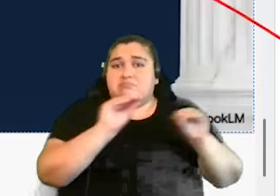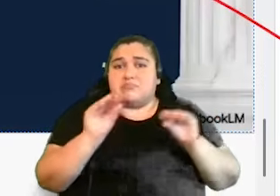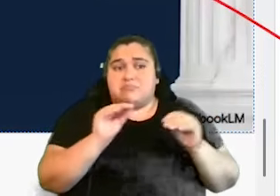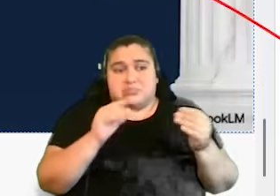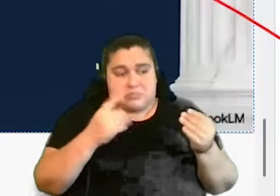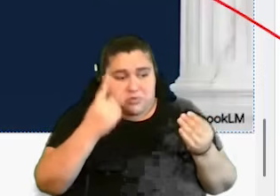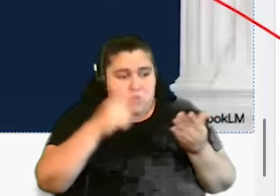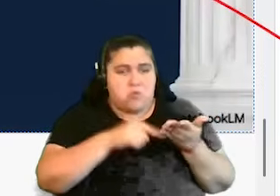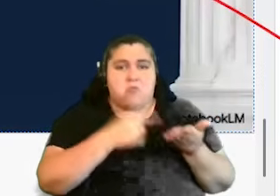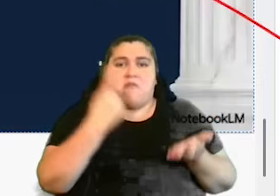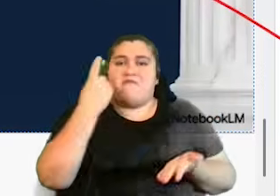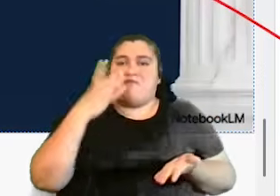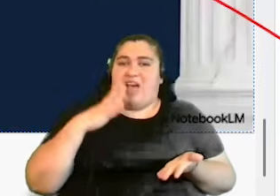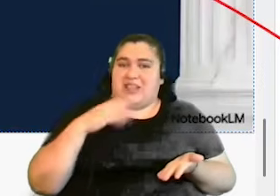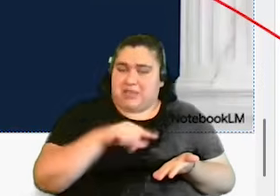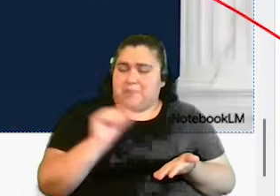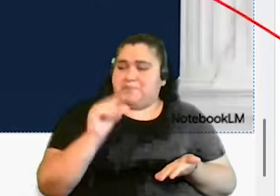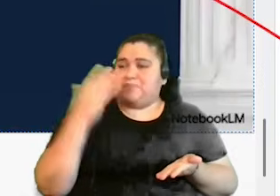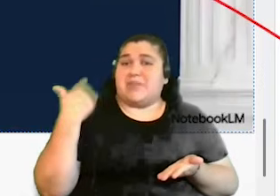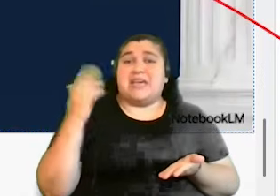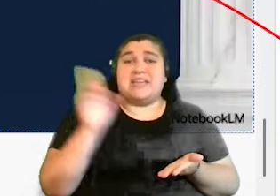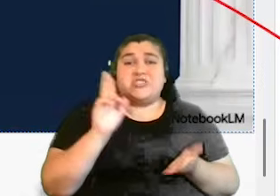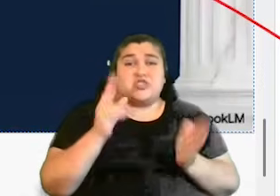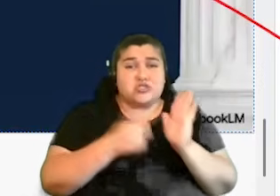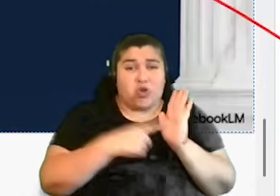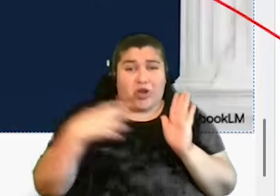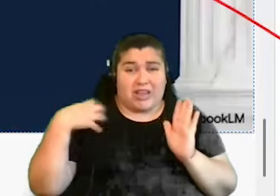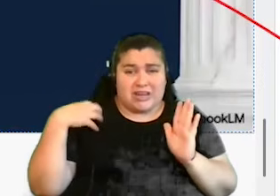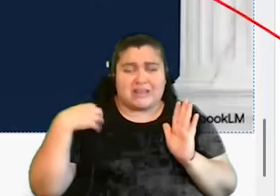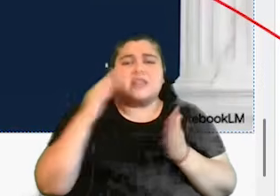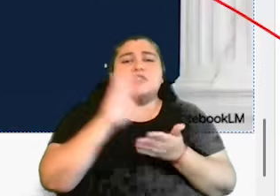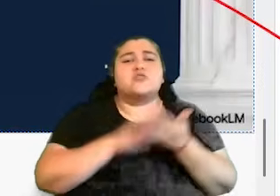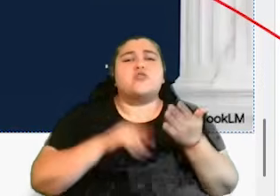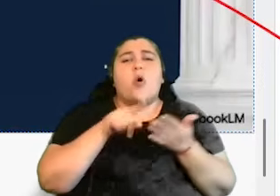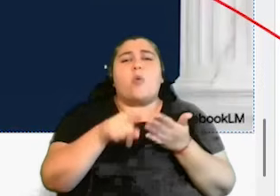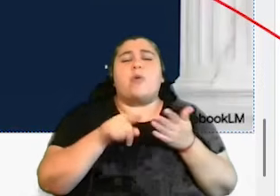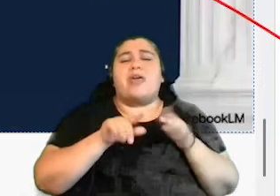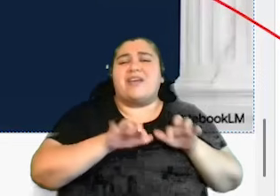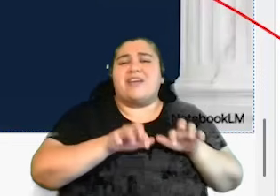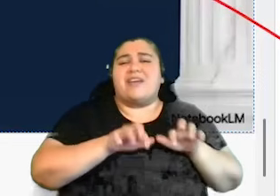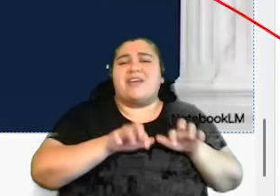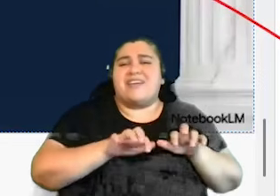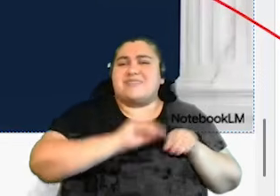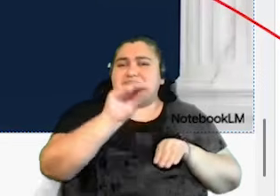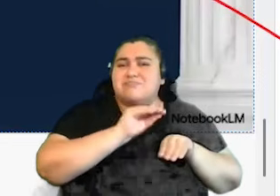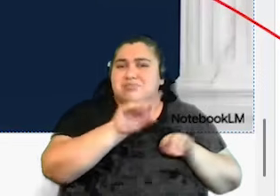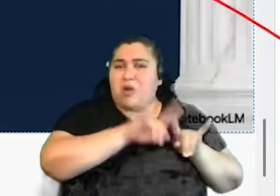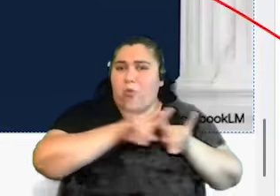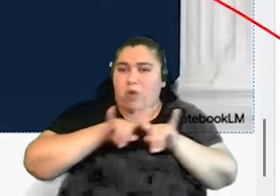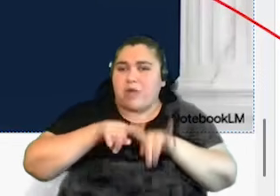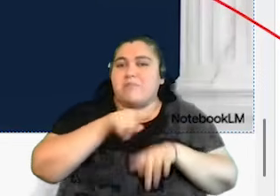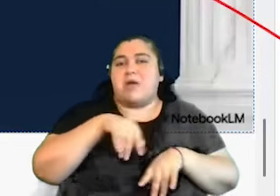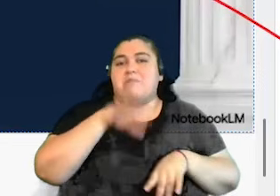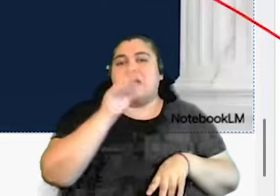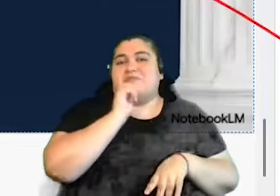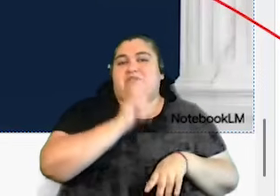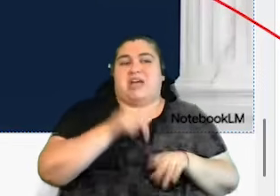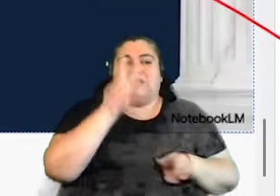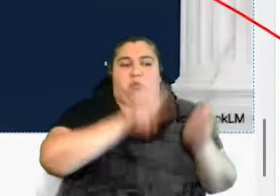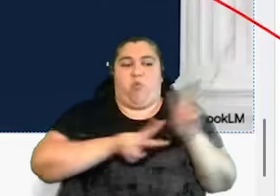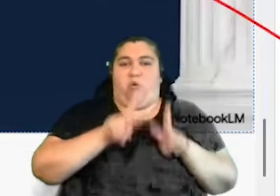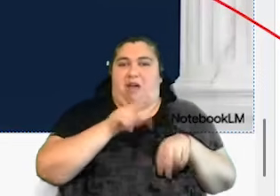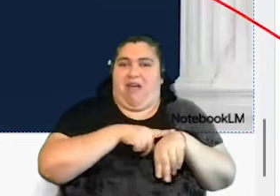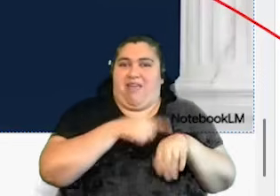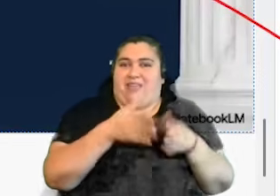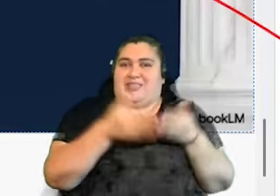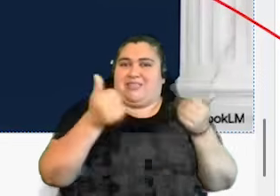se publicó una resolución general que habla de las liquidaciones electrónicas, que lo que busca también es facilitar el régimen simplificado, porque favorece a